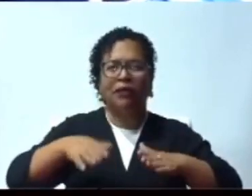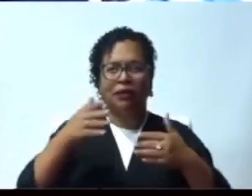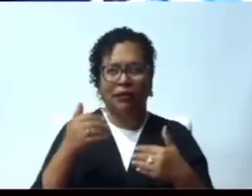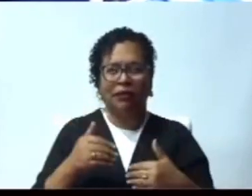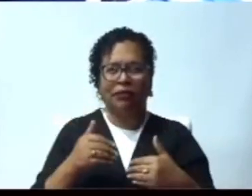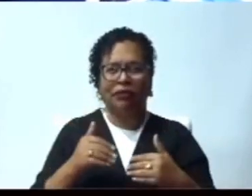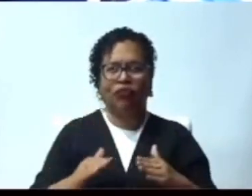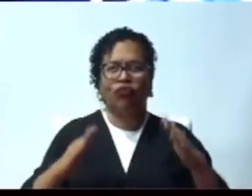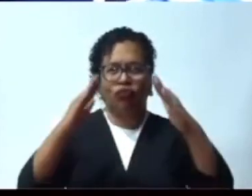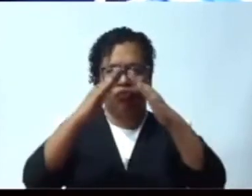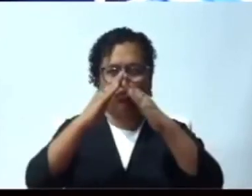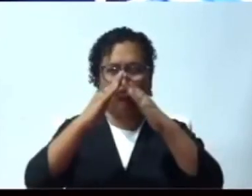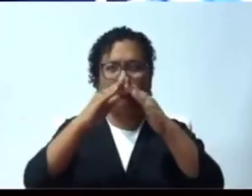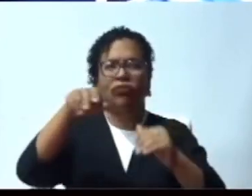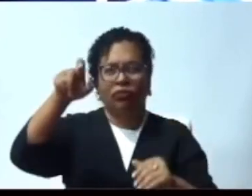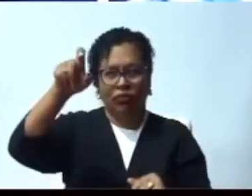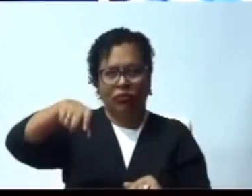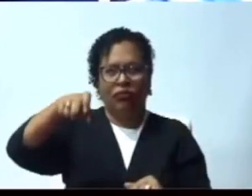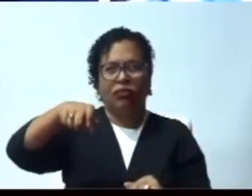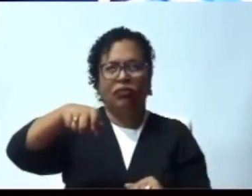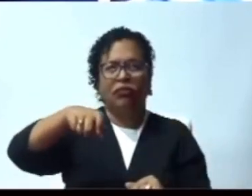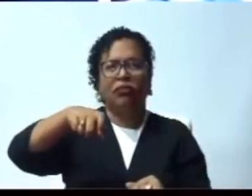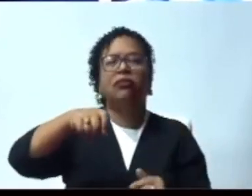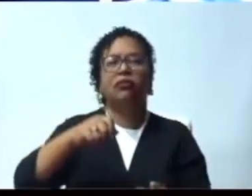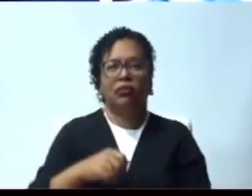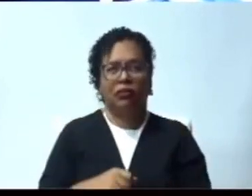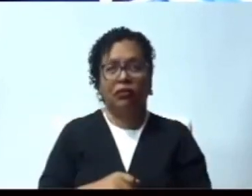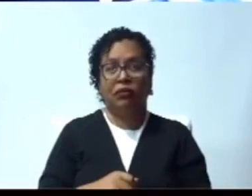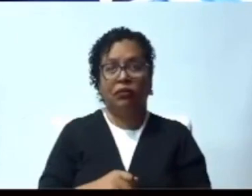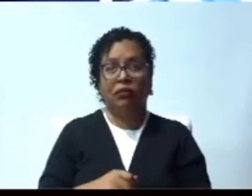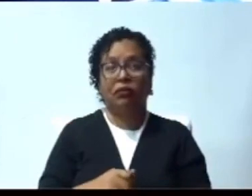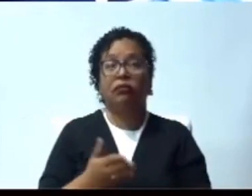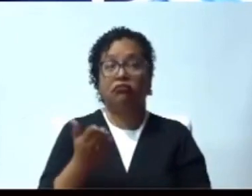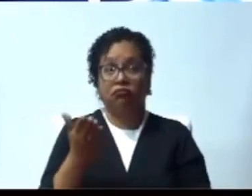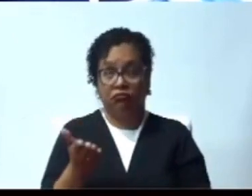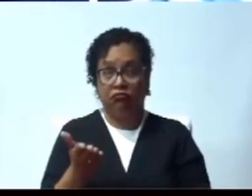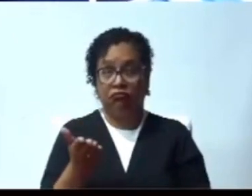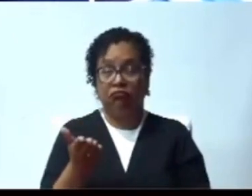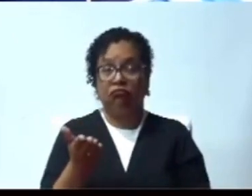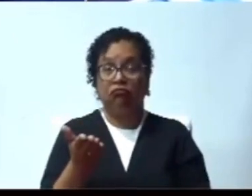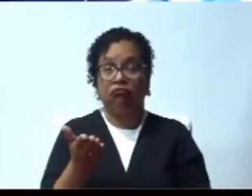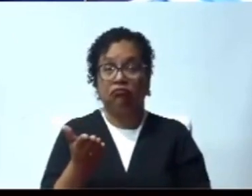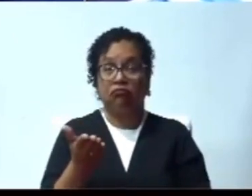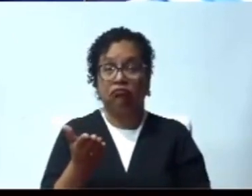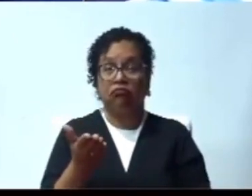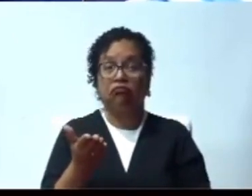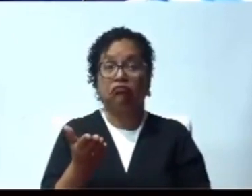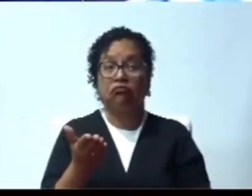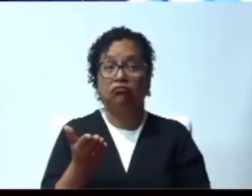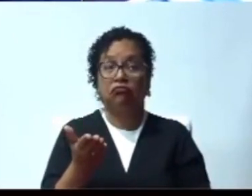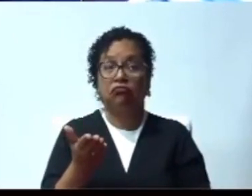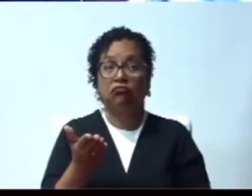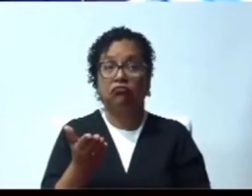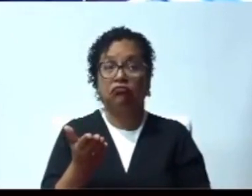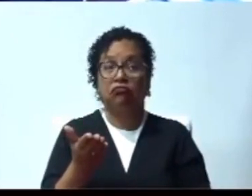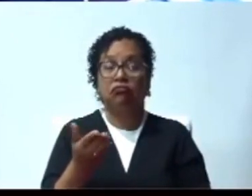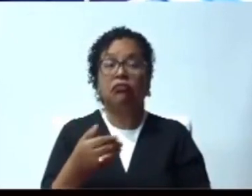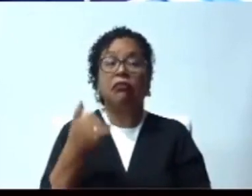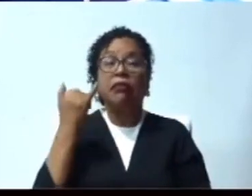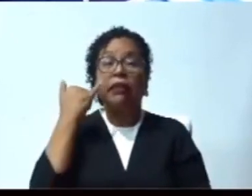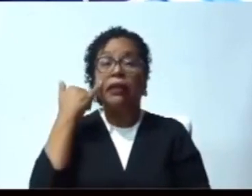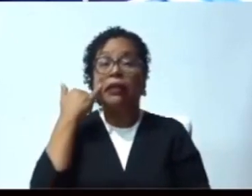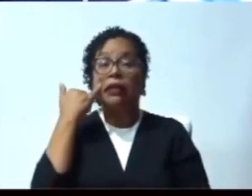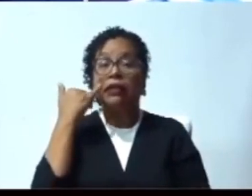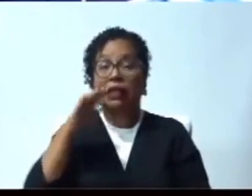legal, que le elevamos de paraje a sesiones, a distritos municipales, de